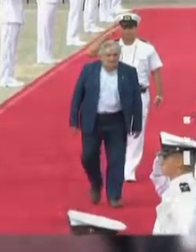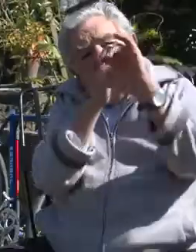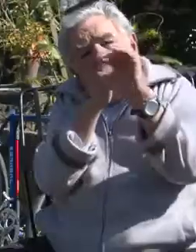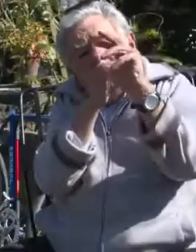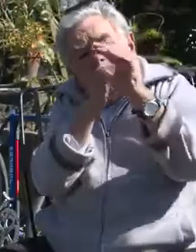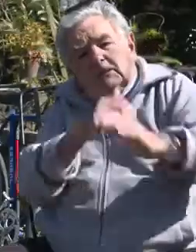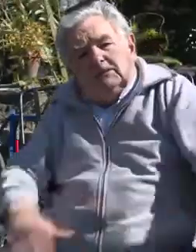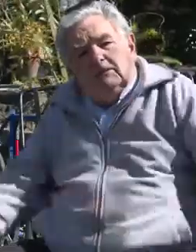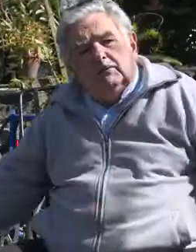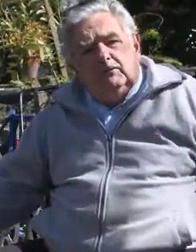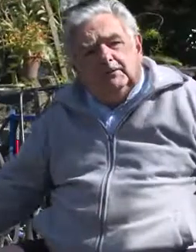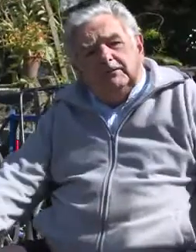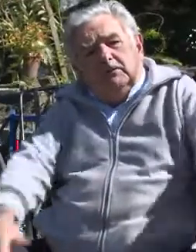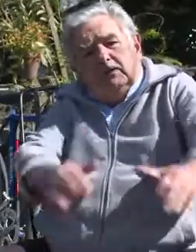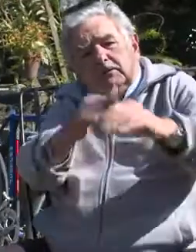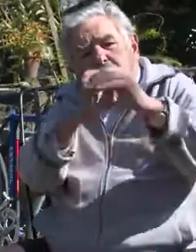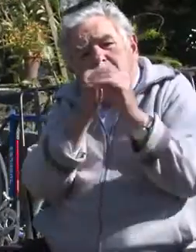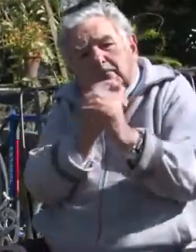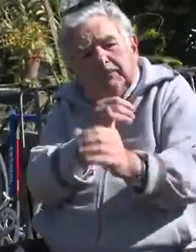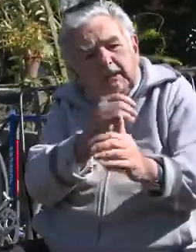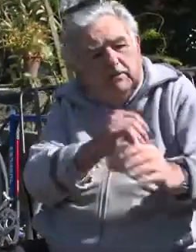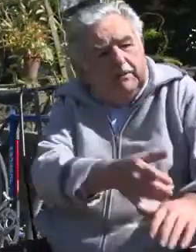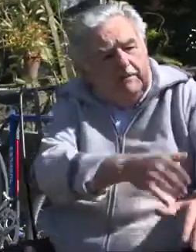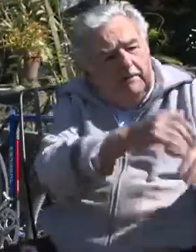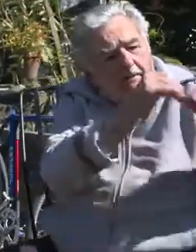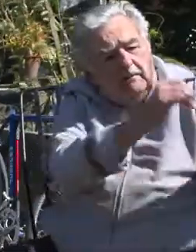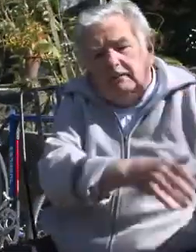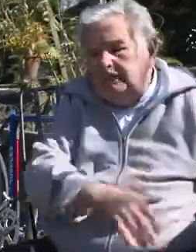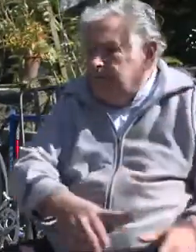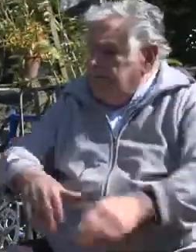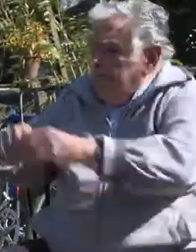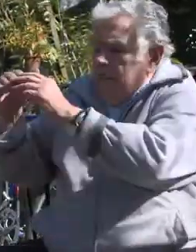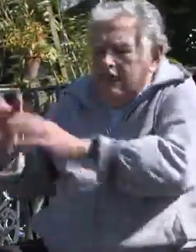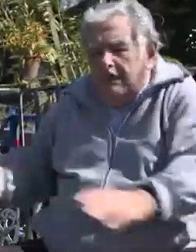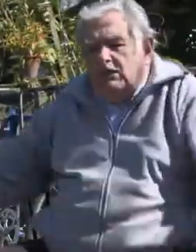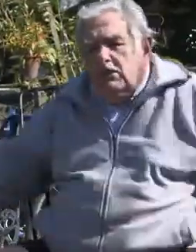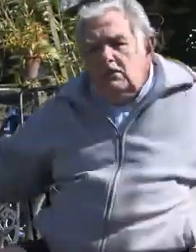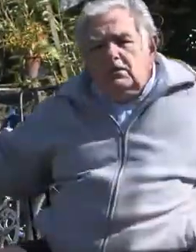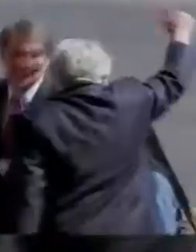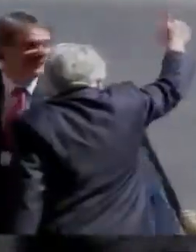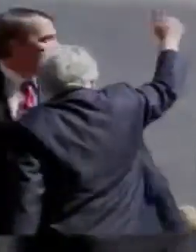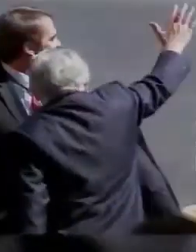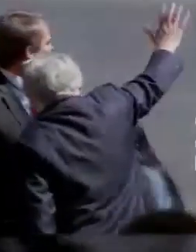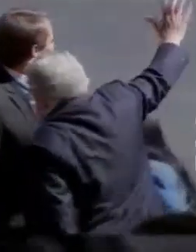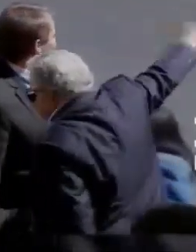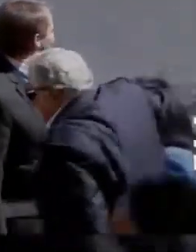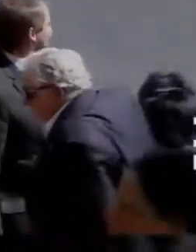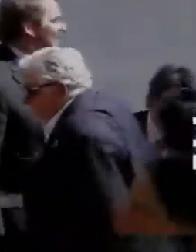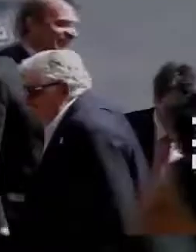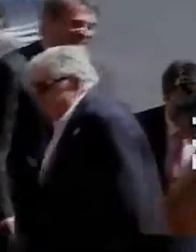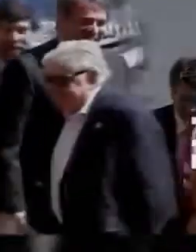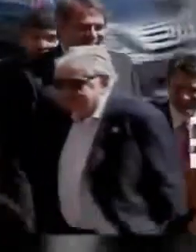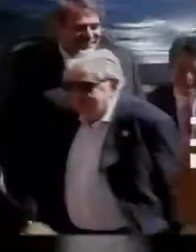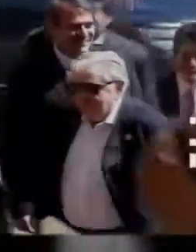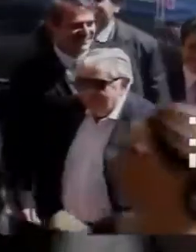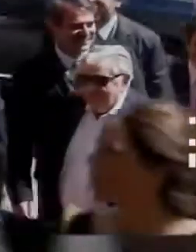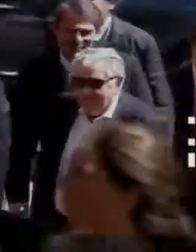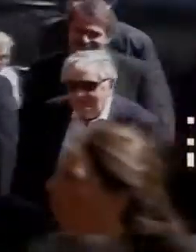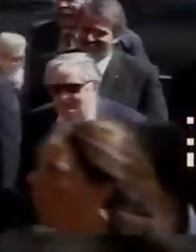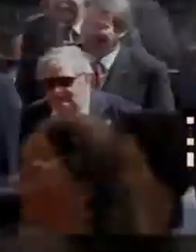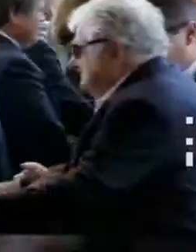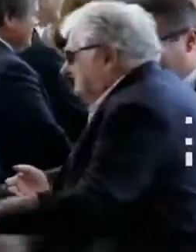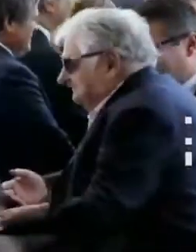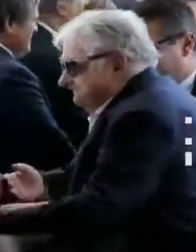vienen los tipos con la corneta, se comen un plantón al sol, al pedo, por mí, todo. Y todo te rodea una manga,